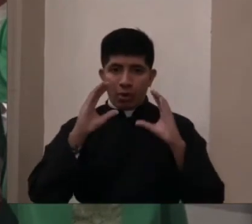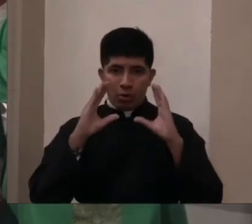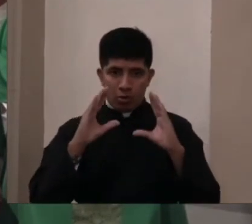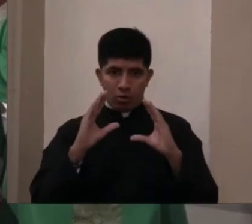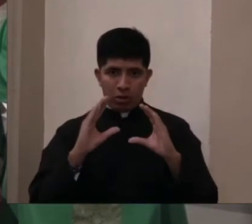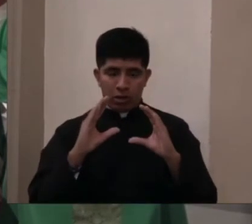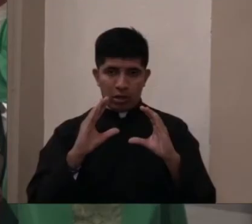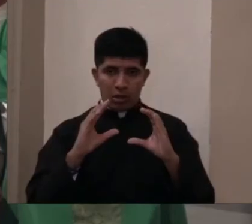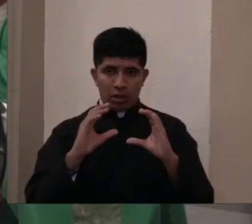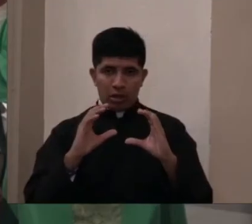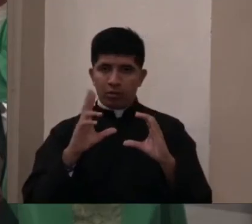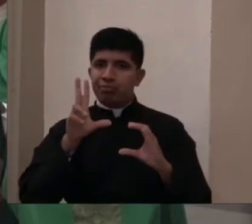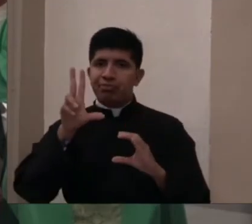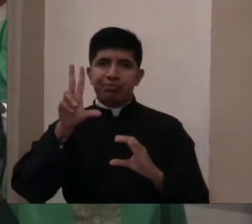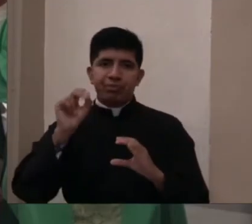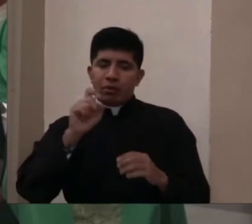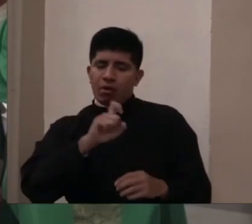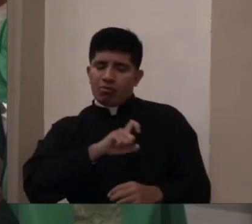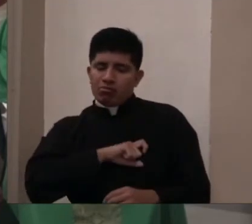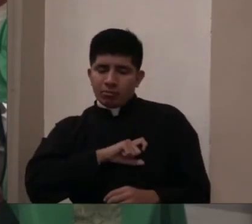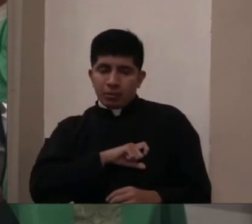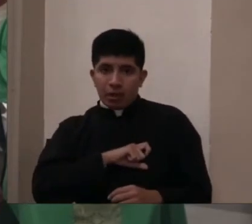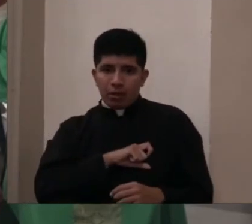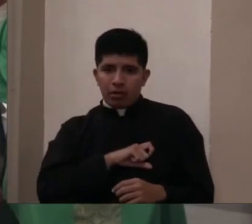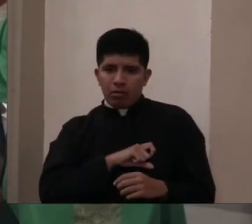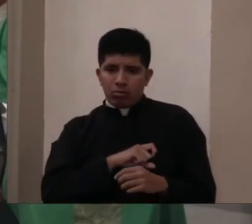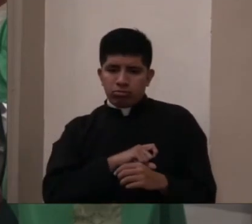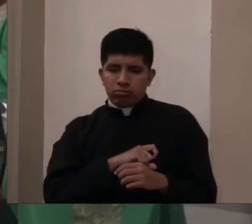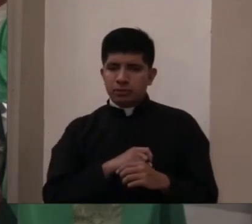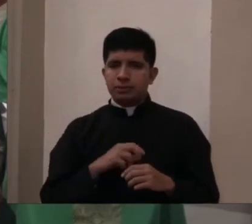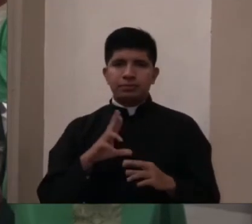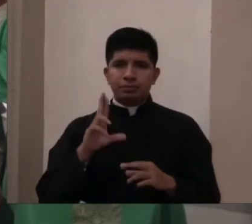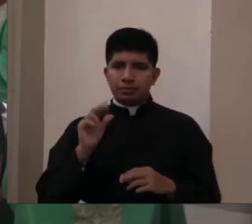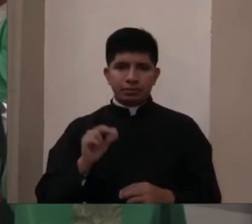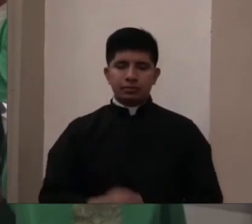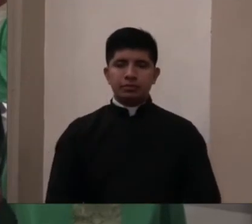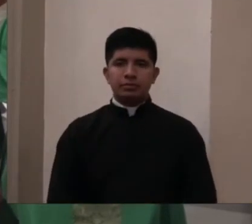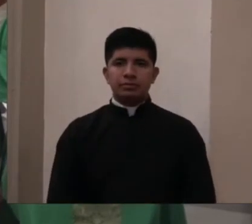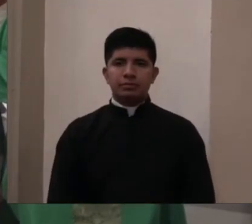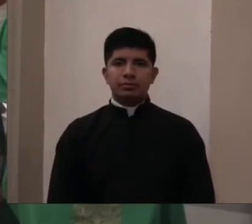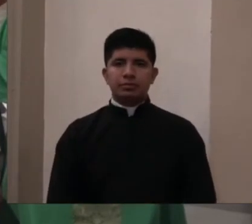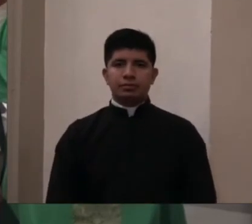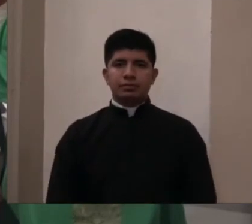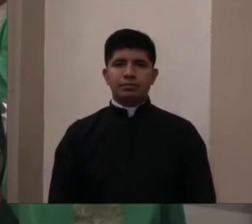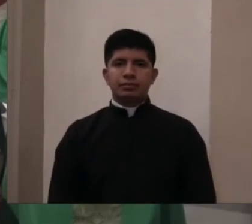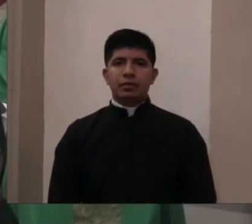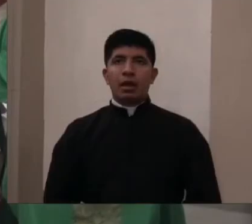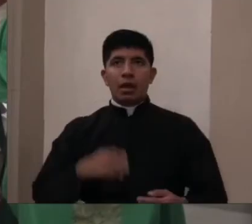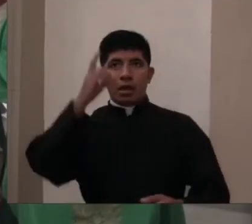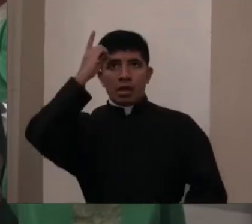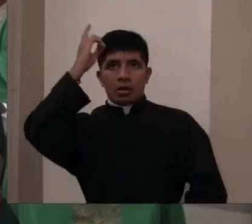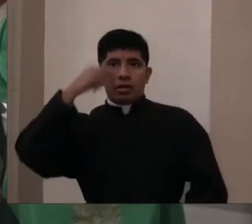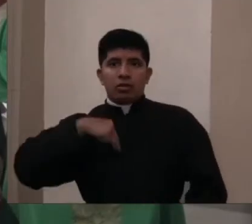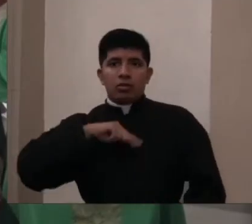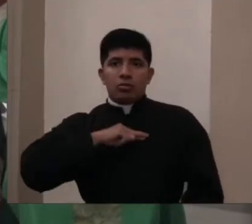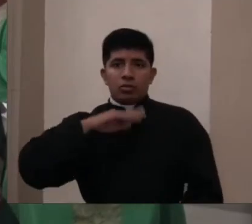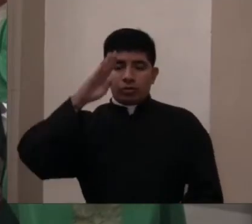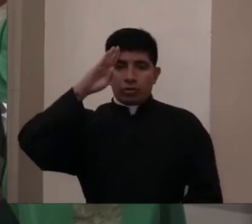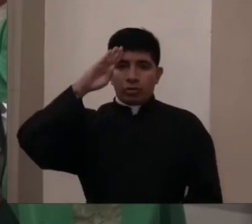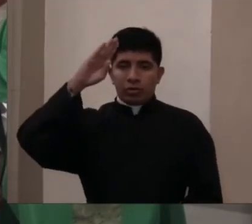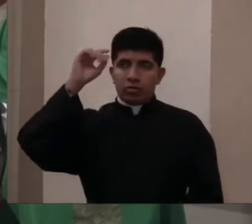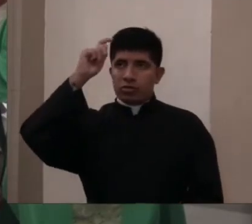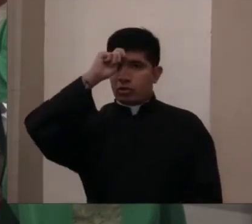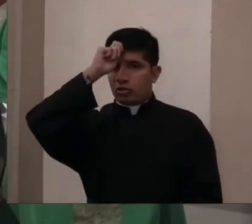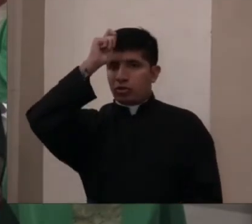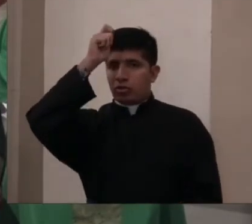esta recomendación de la palabra de Dios a través del apóstol Santiago. Que Dios nuestro Señor les bendiga, especialmente a quienes